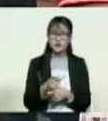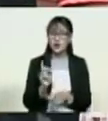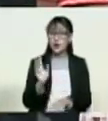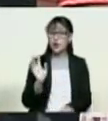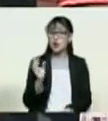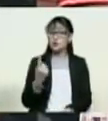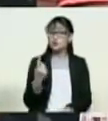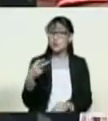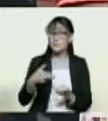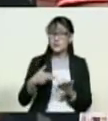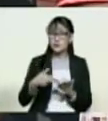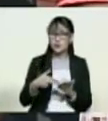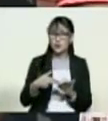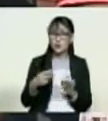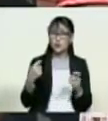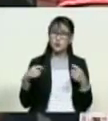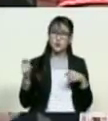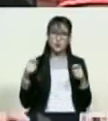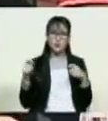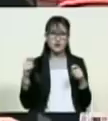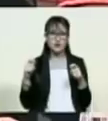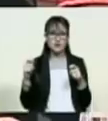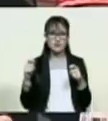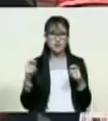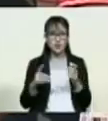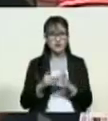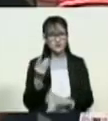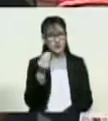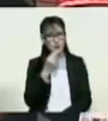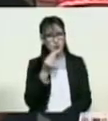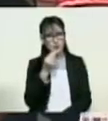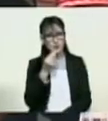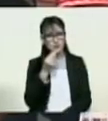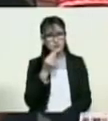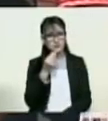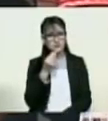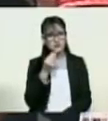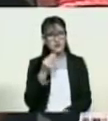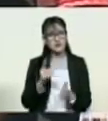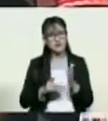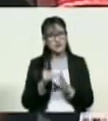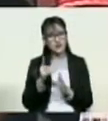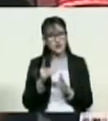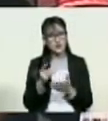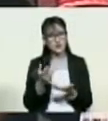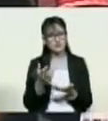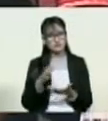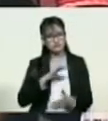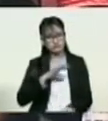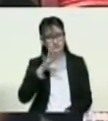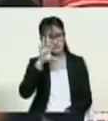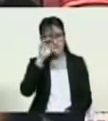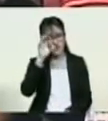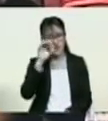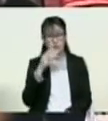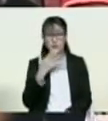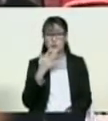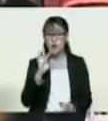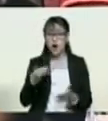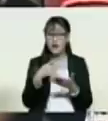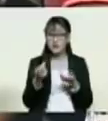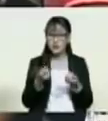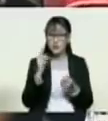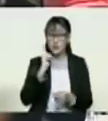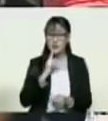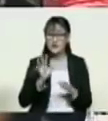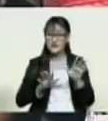petróleo, el turismo, el desarrollo agrícola, el desarrollo minero. Si tenemos a través de la agenda económica bolivariana